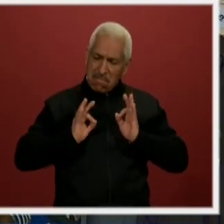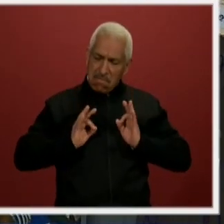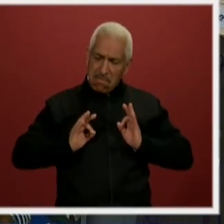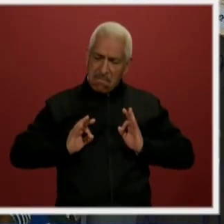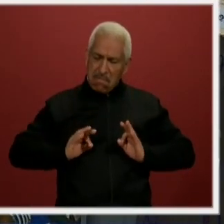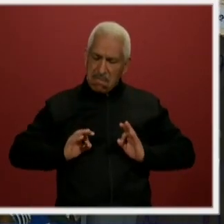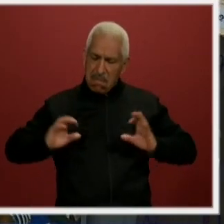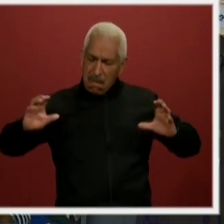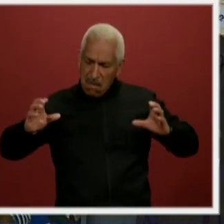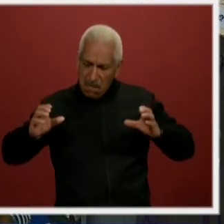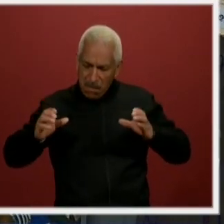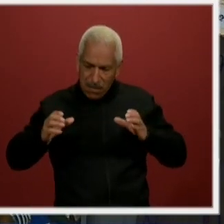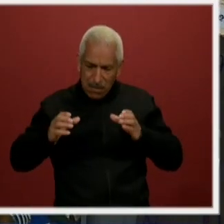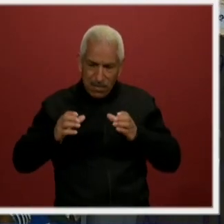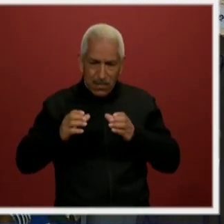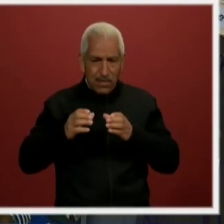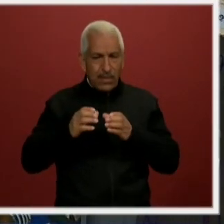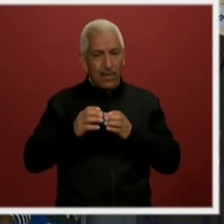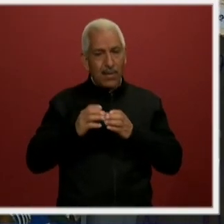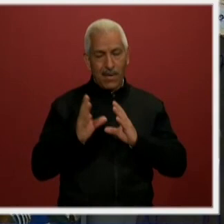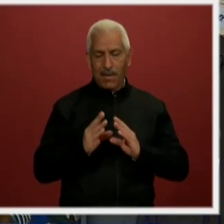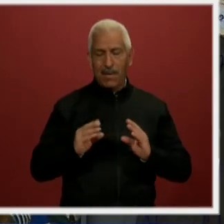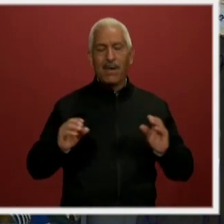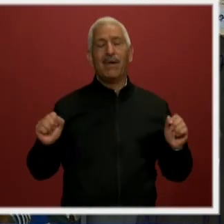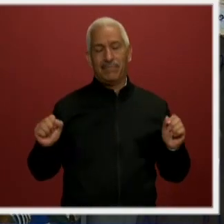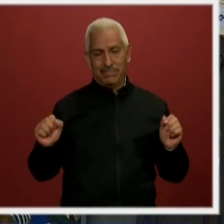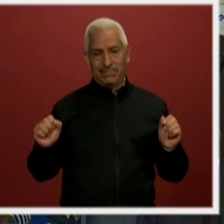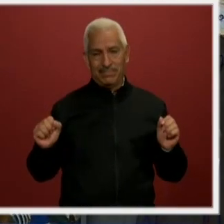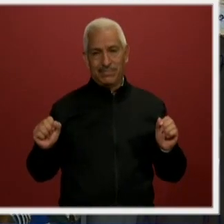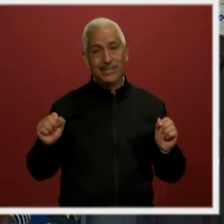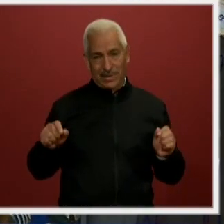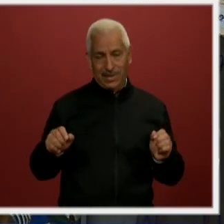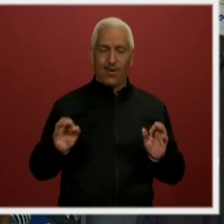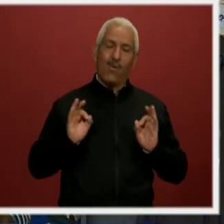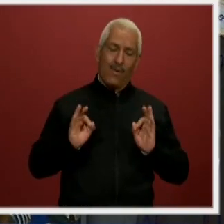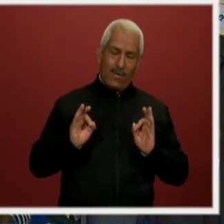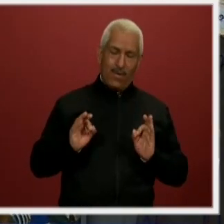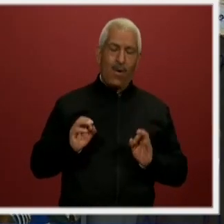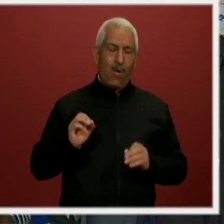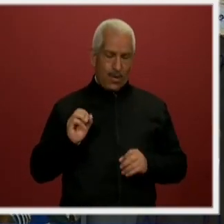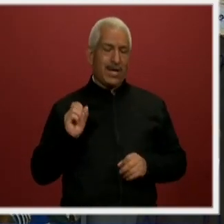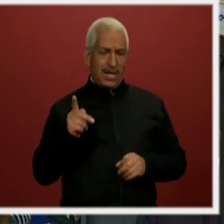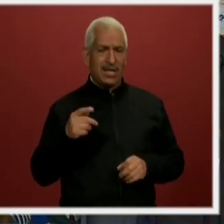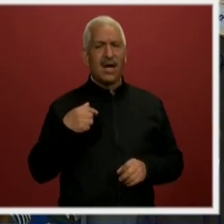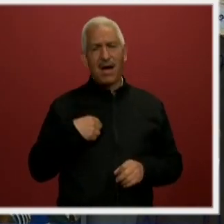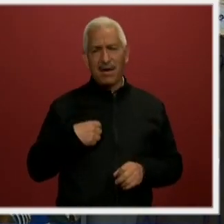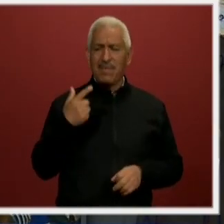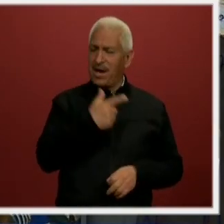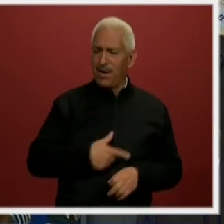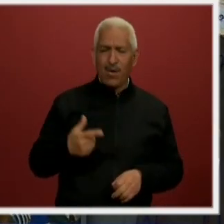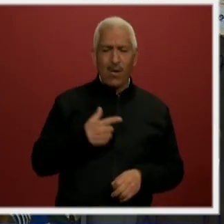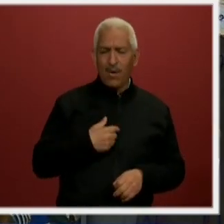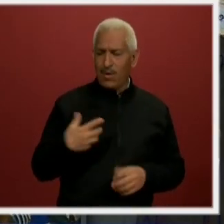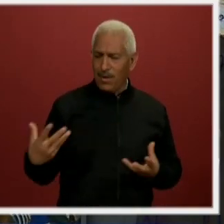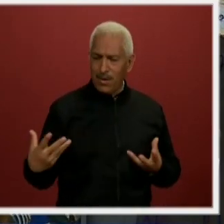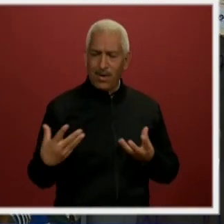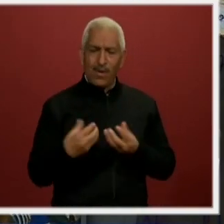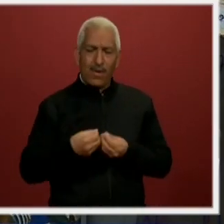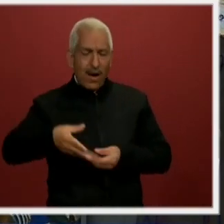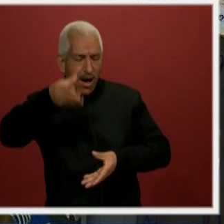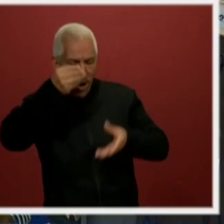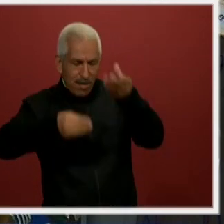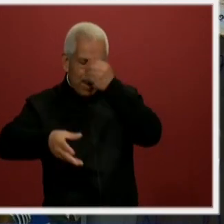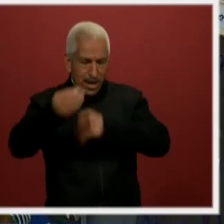un poquito espero que te haya gustado esta actividad a mí me dio mucho gusto poder trabajar contigo el día de